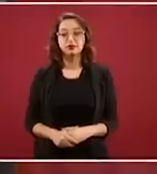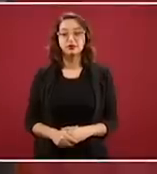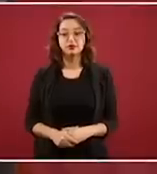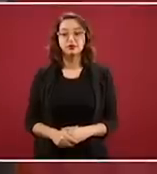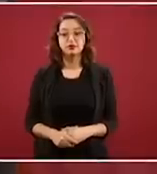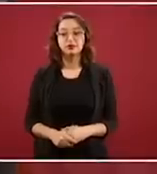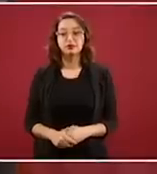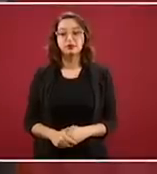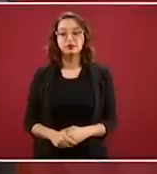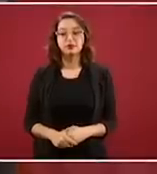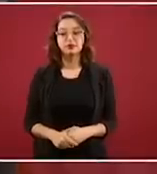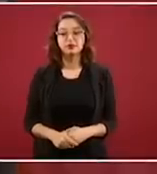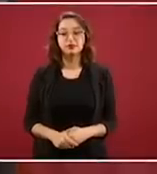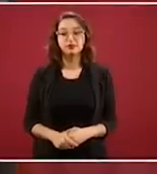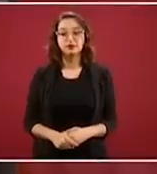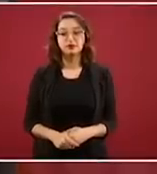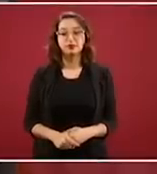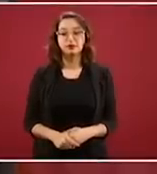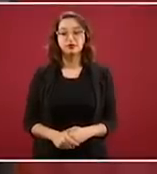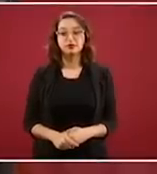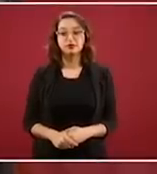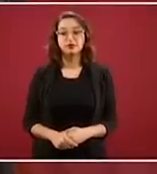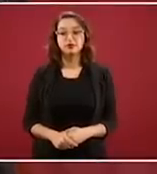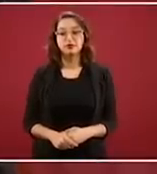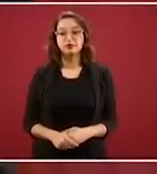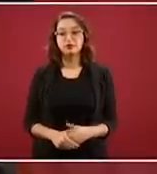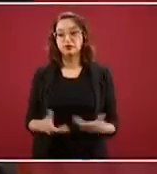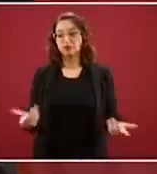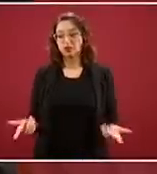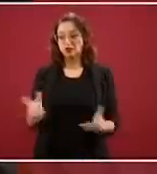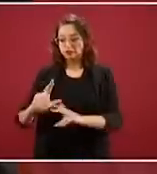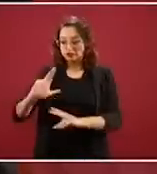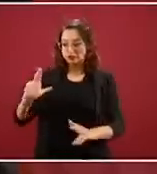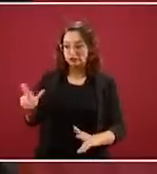Estamos hablando de delitos que no se pueden ocultar.